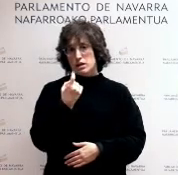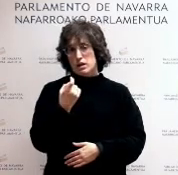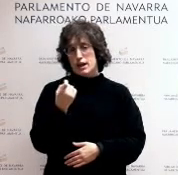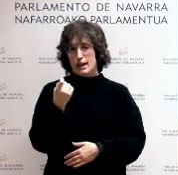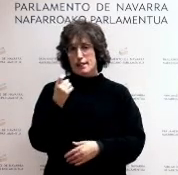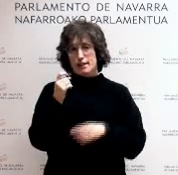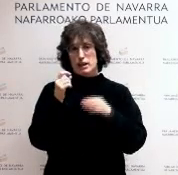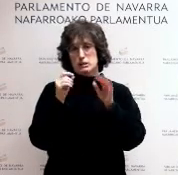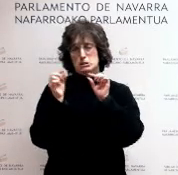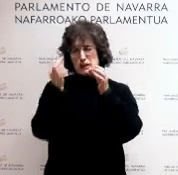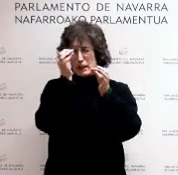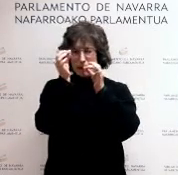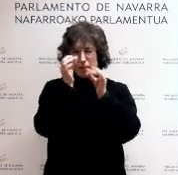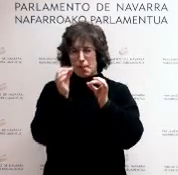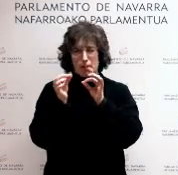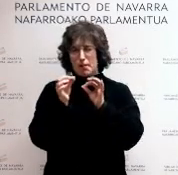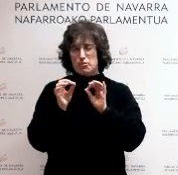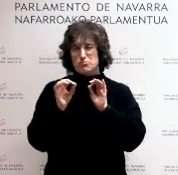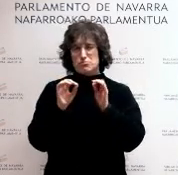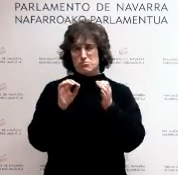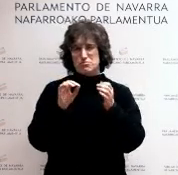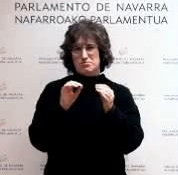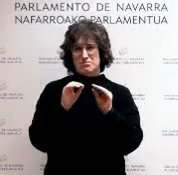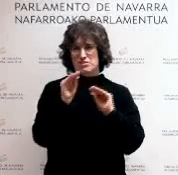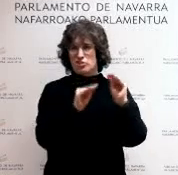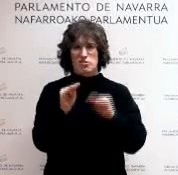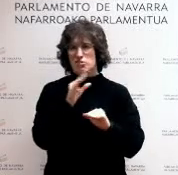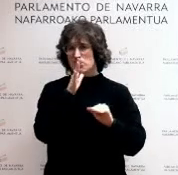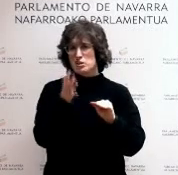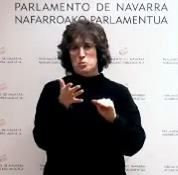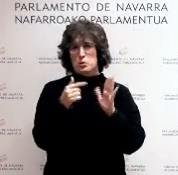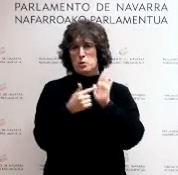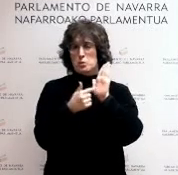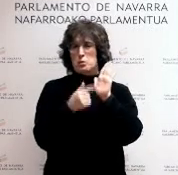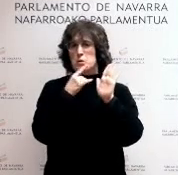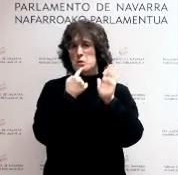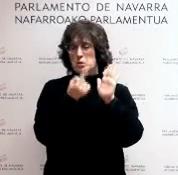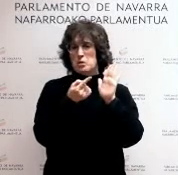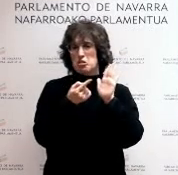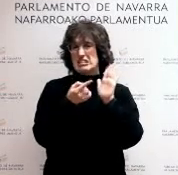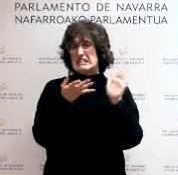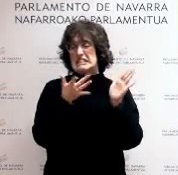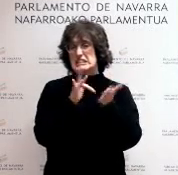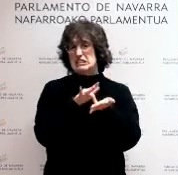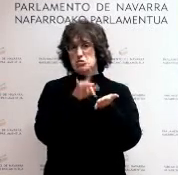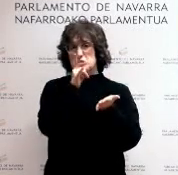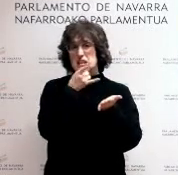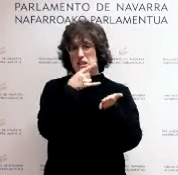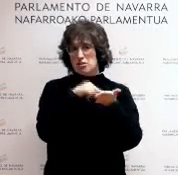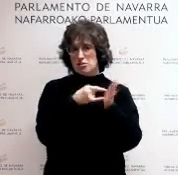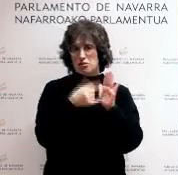tienen imprecisiones técnicas. Unas imprecisiones que no son tales. Porque su